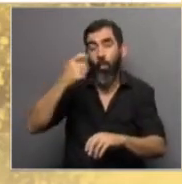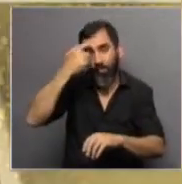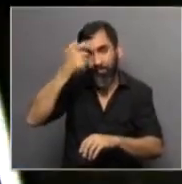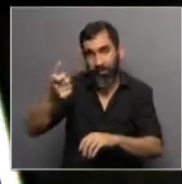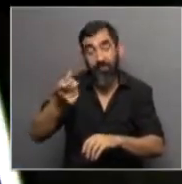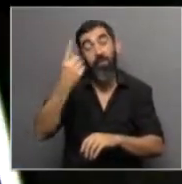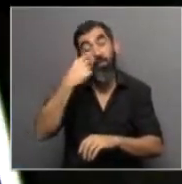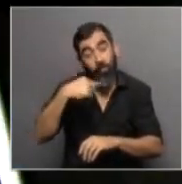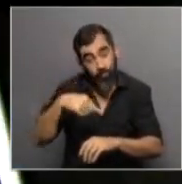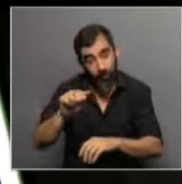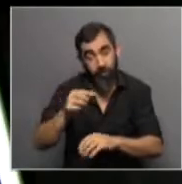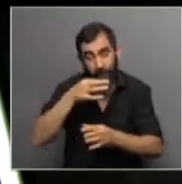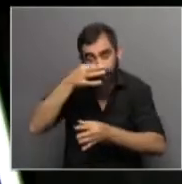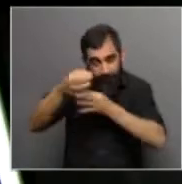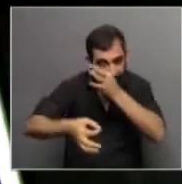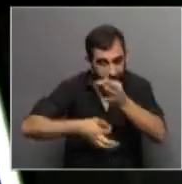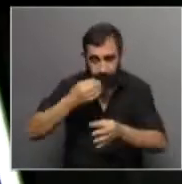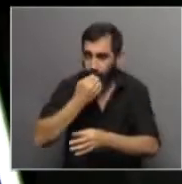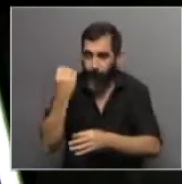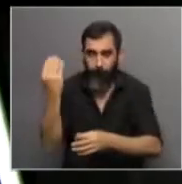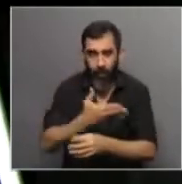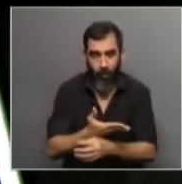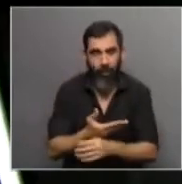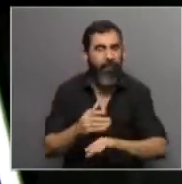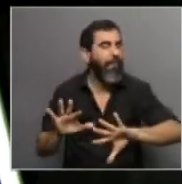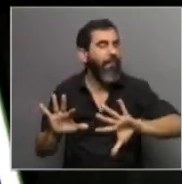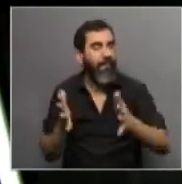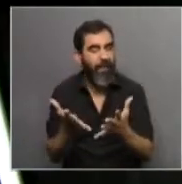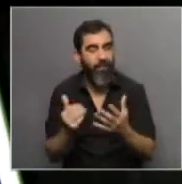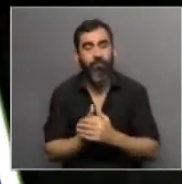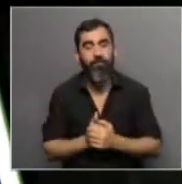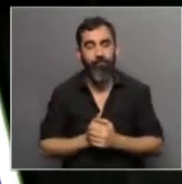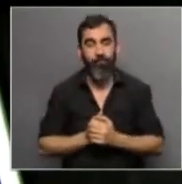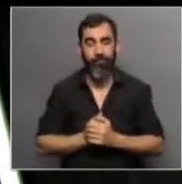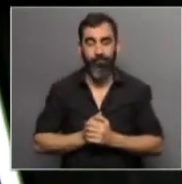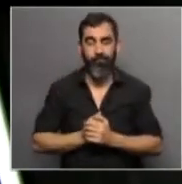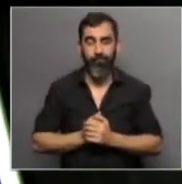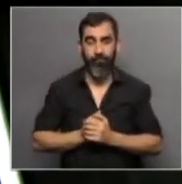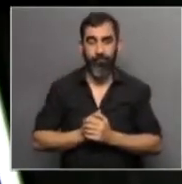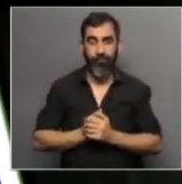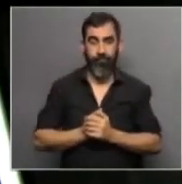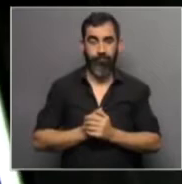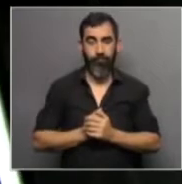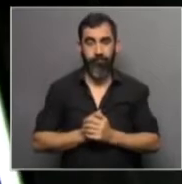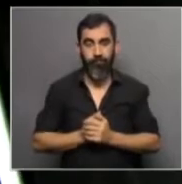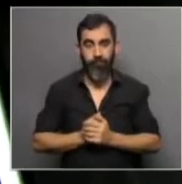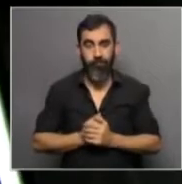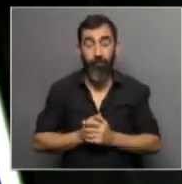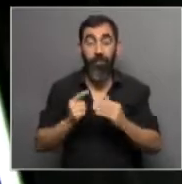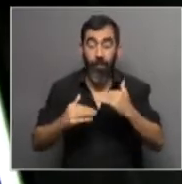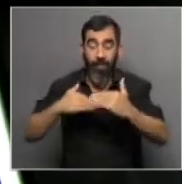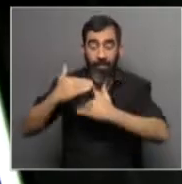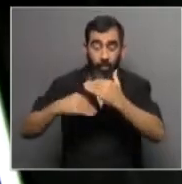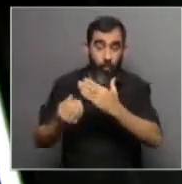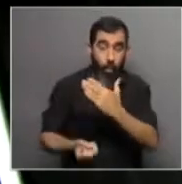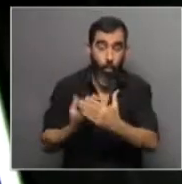vamos a tratar de explicar un poco mejor de qué se trata y cuáles son los alcances de estos descubrimientos y los desarrollos que se van